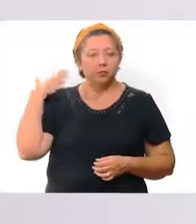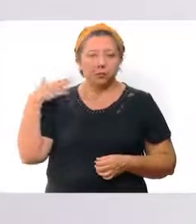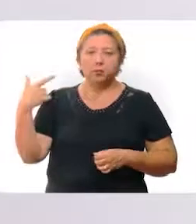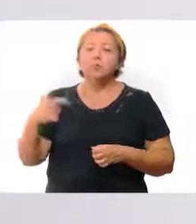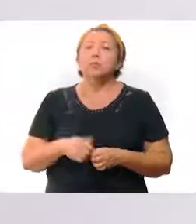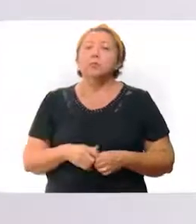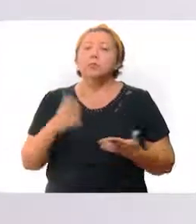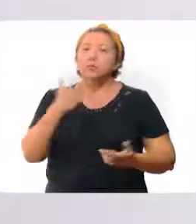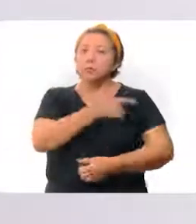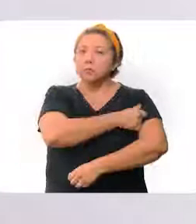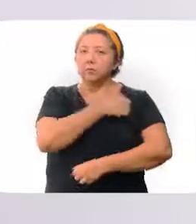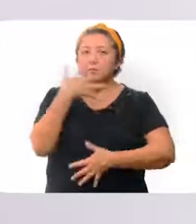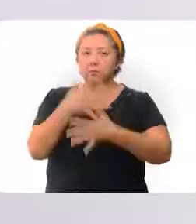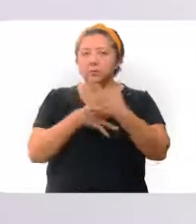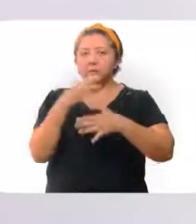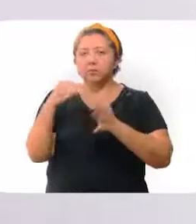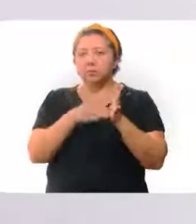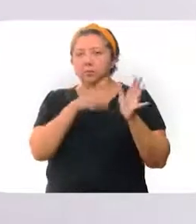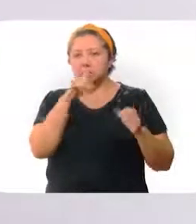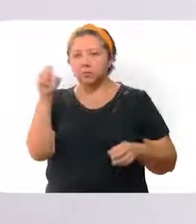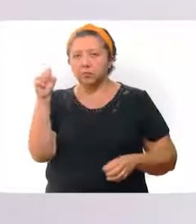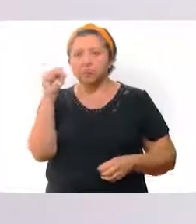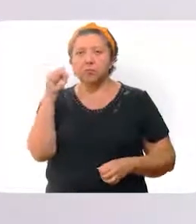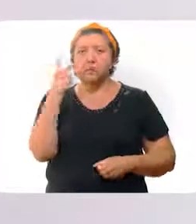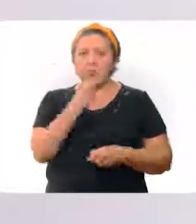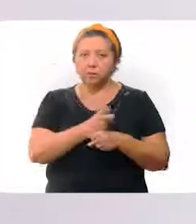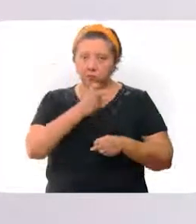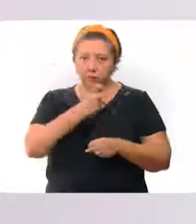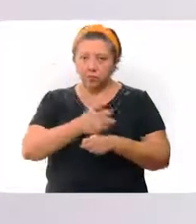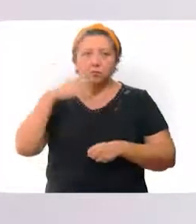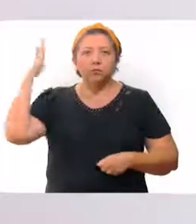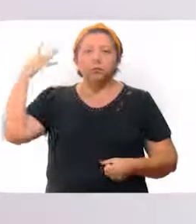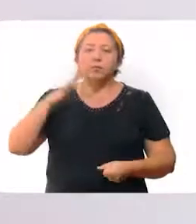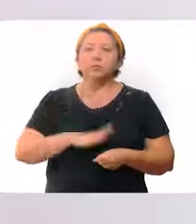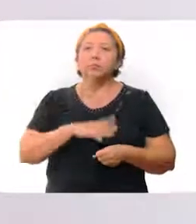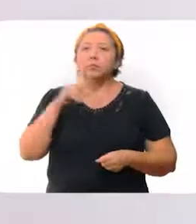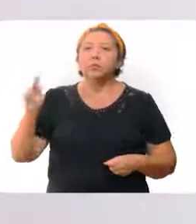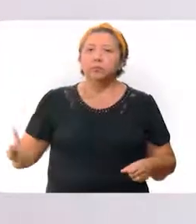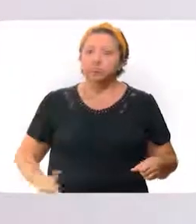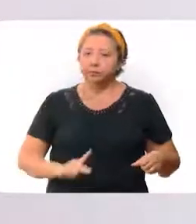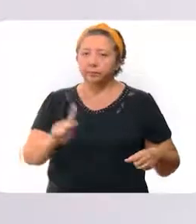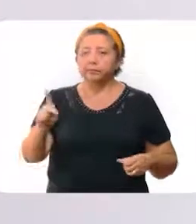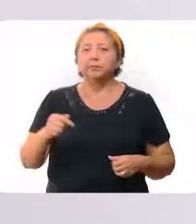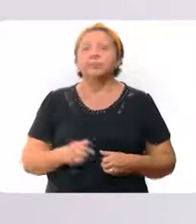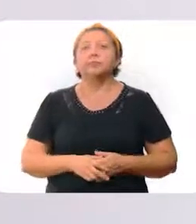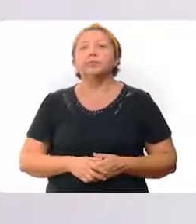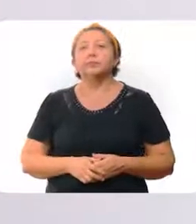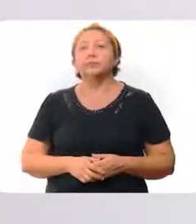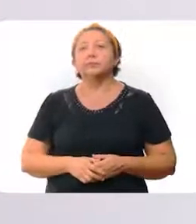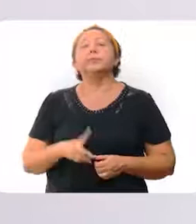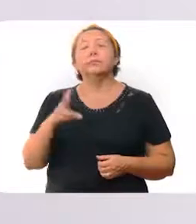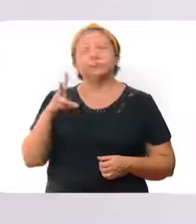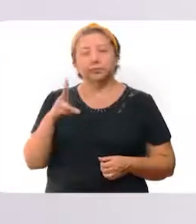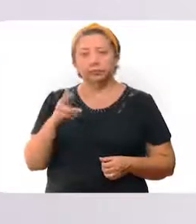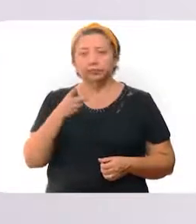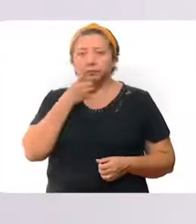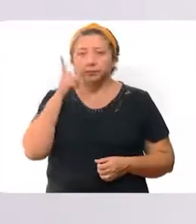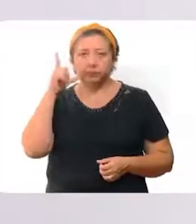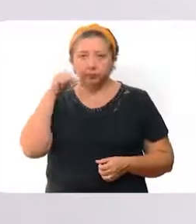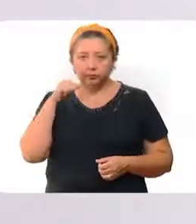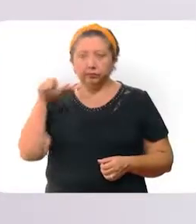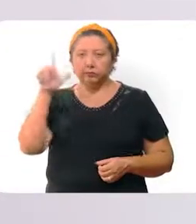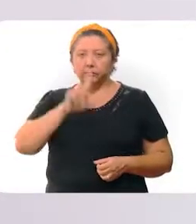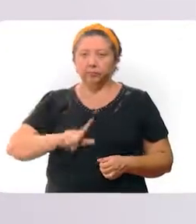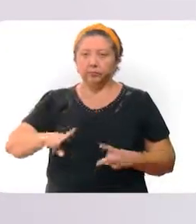Los 15.160 restantes serán para la segunda dosis a adultos mayores de municipios del interior. También, a partir de